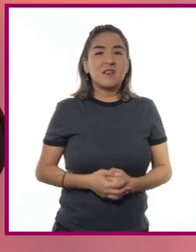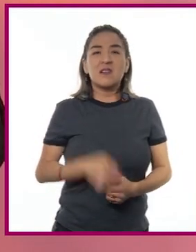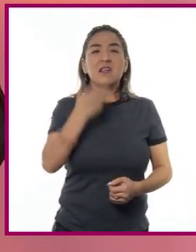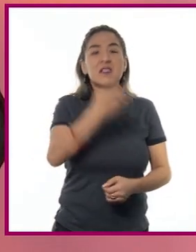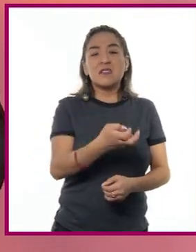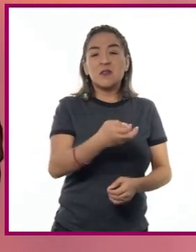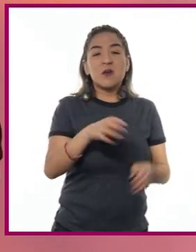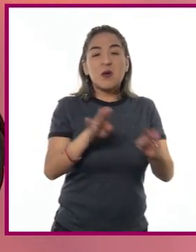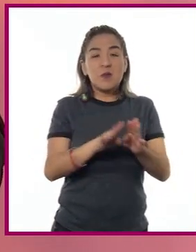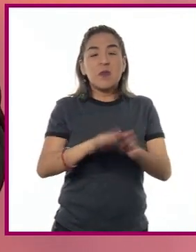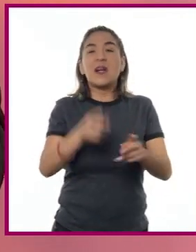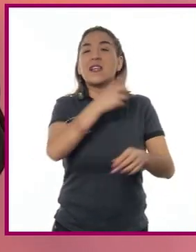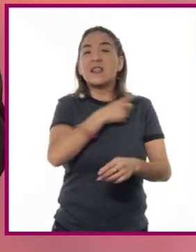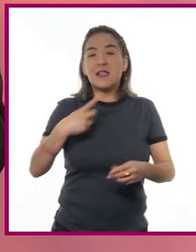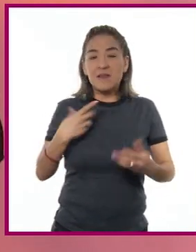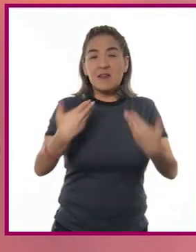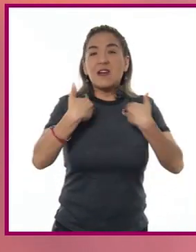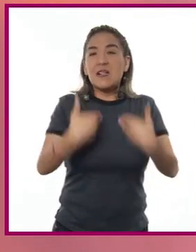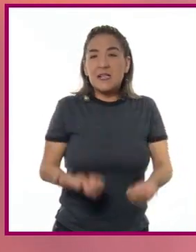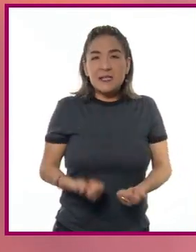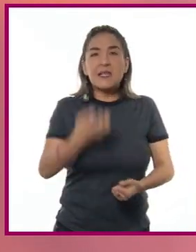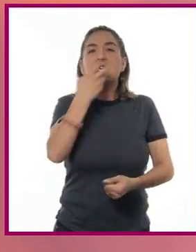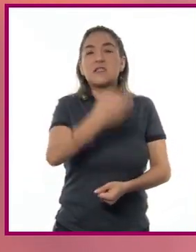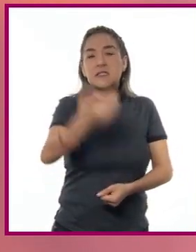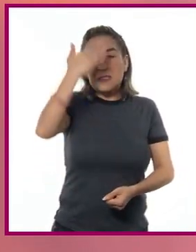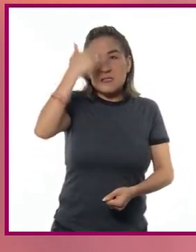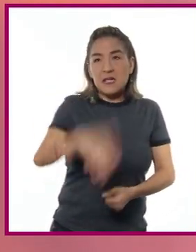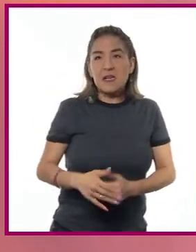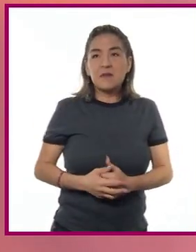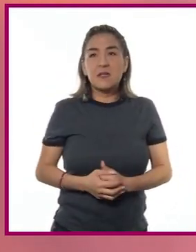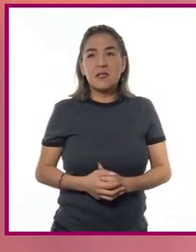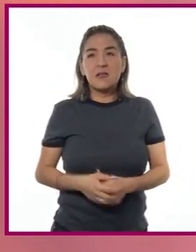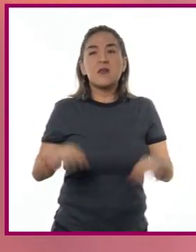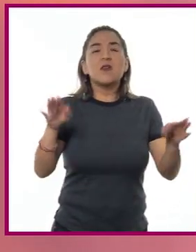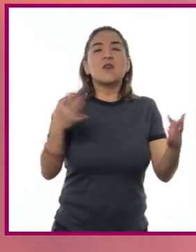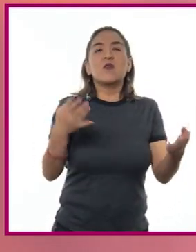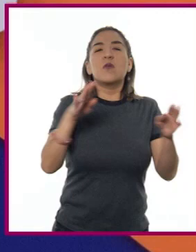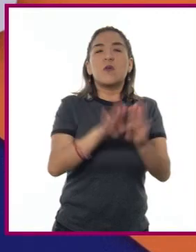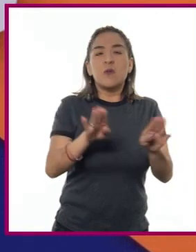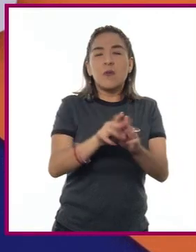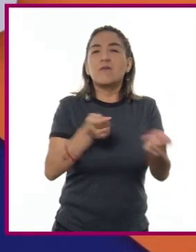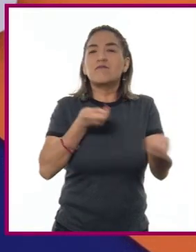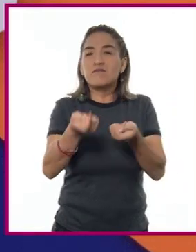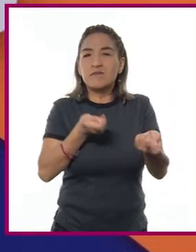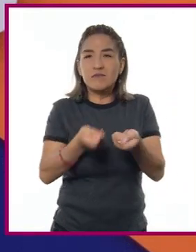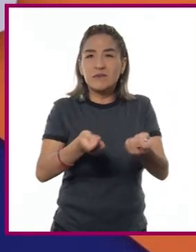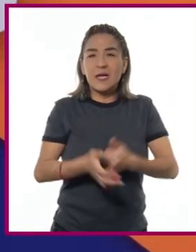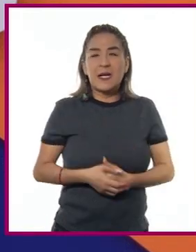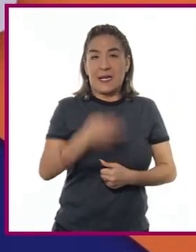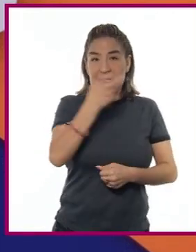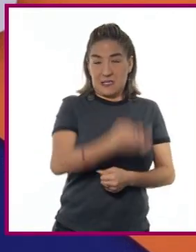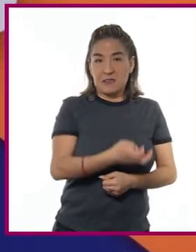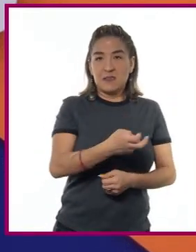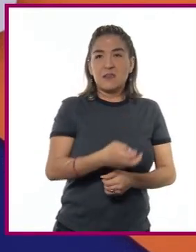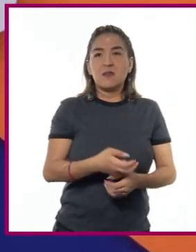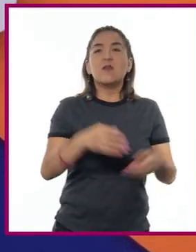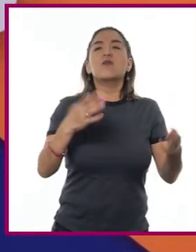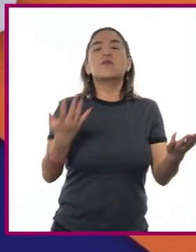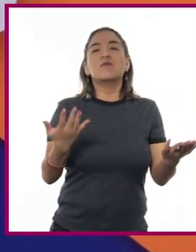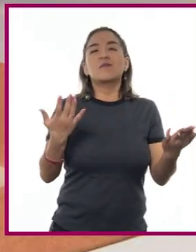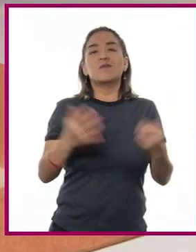sencillamente nosotros tenemos que entenderla y saber cómo manejarla, ¿no? Esa sería